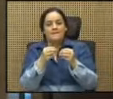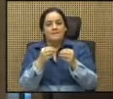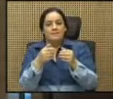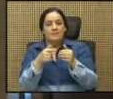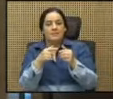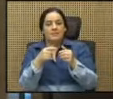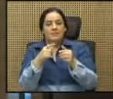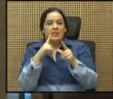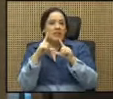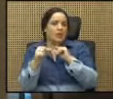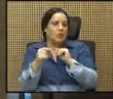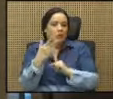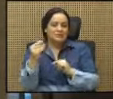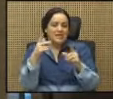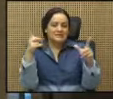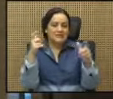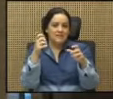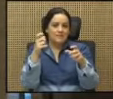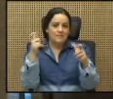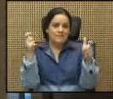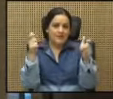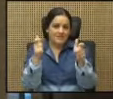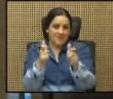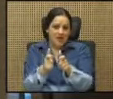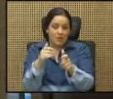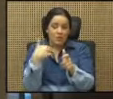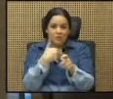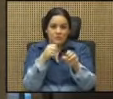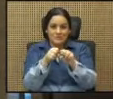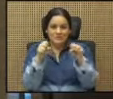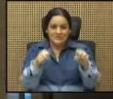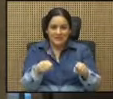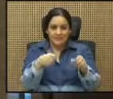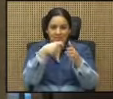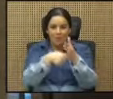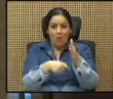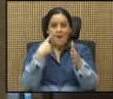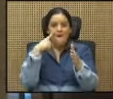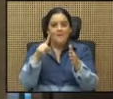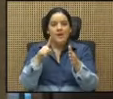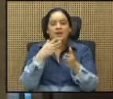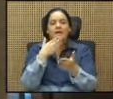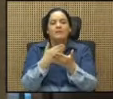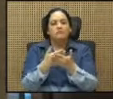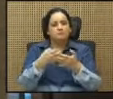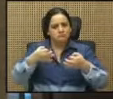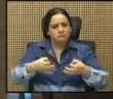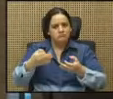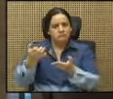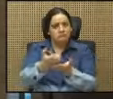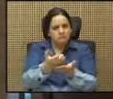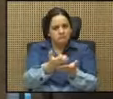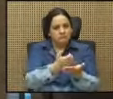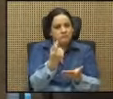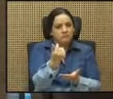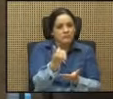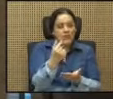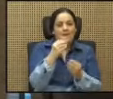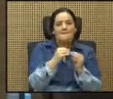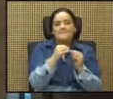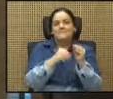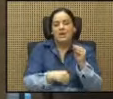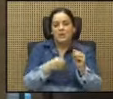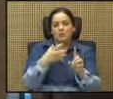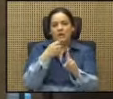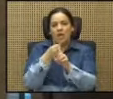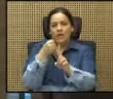nuestro sistema tributario para que sea más eficiente en la recaudación y menos agresor contra